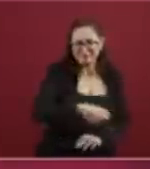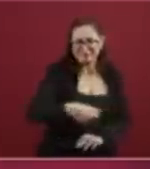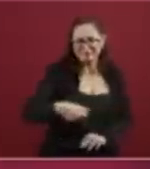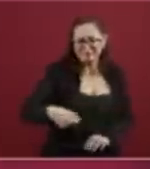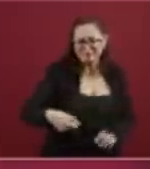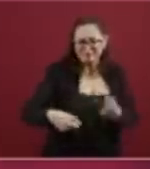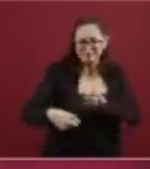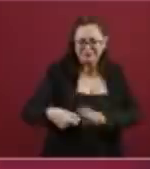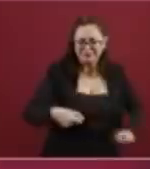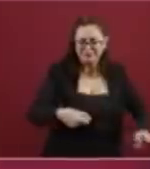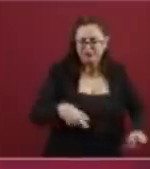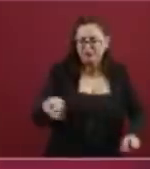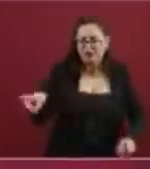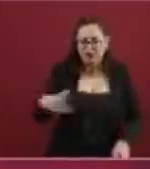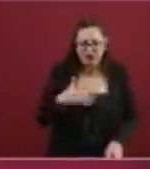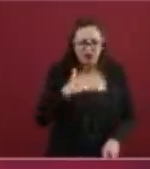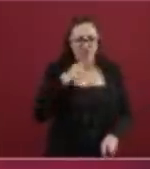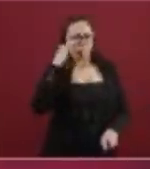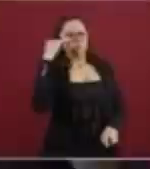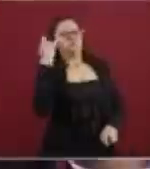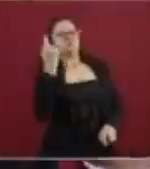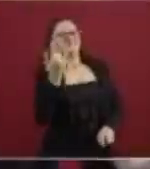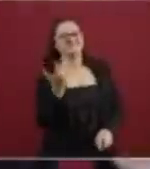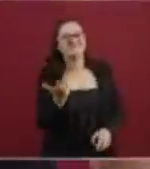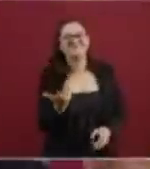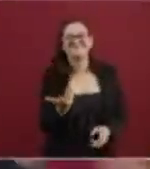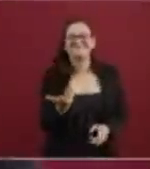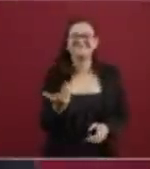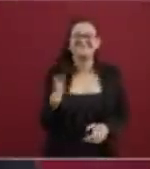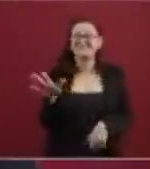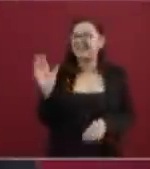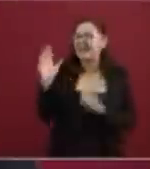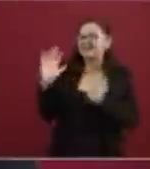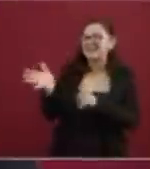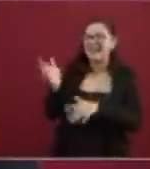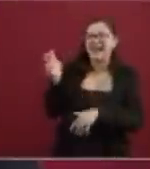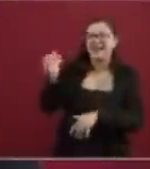se ofende también. Son costumbres.